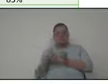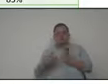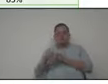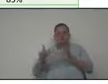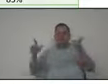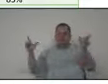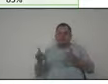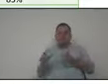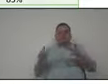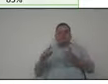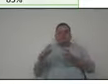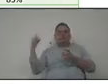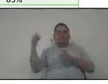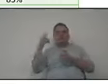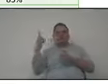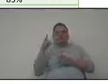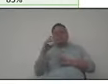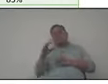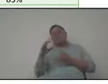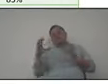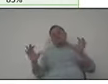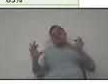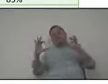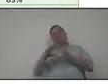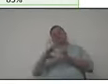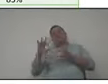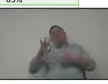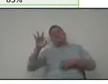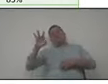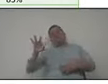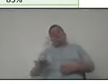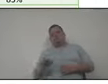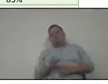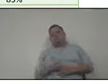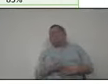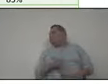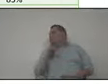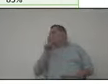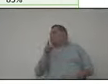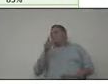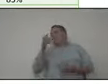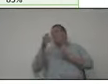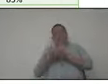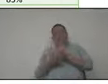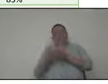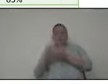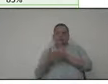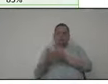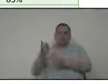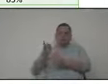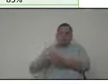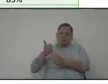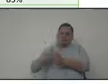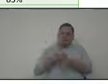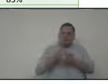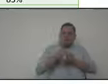total, afiliados Capresoca y el porcentaje de evaluación por cada